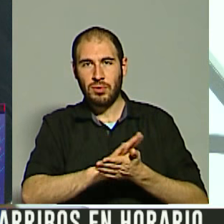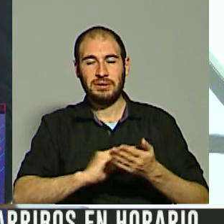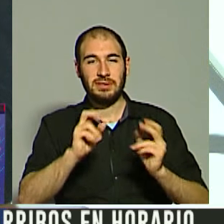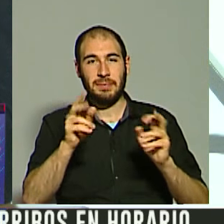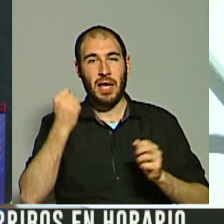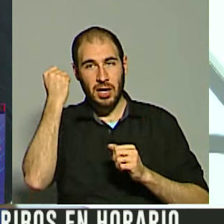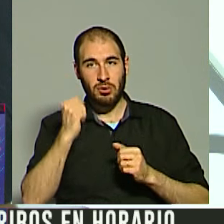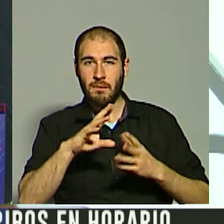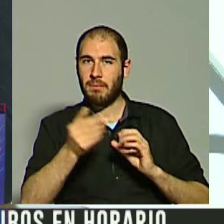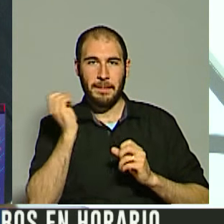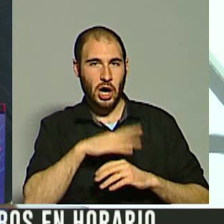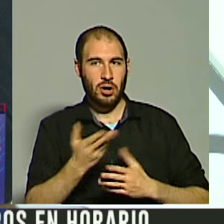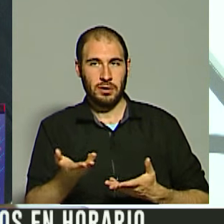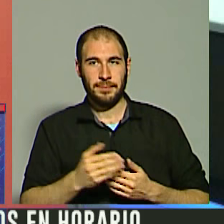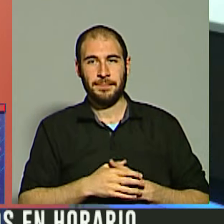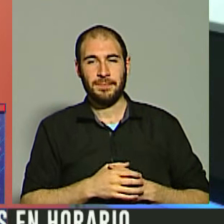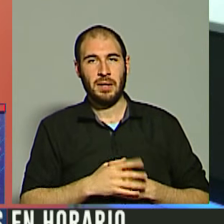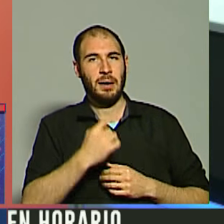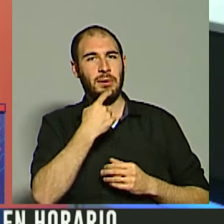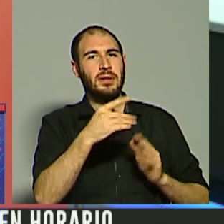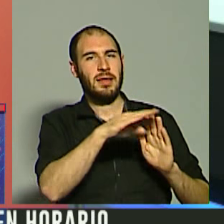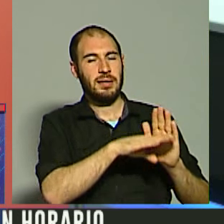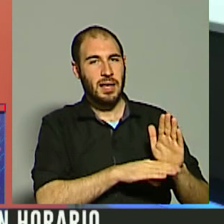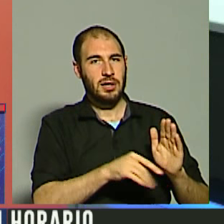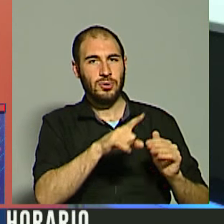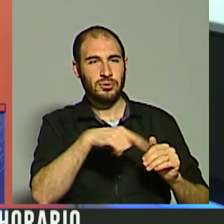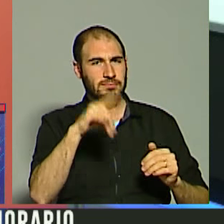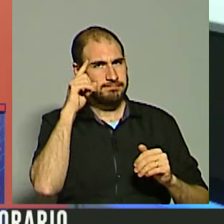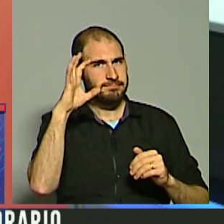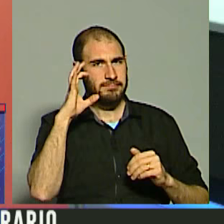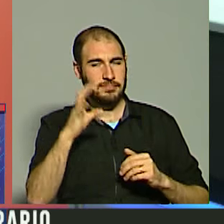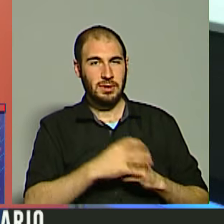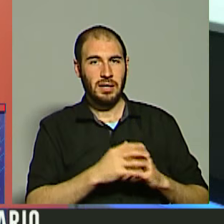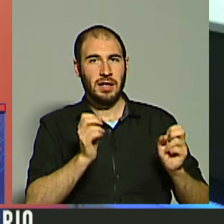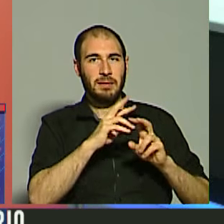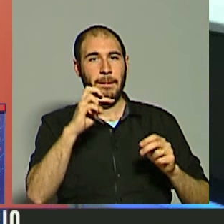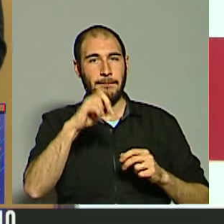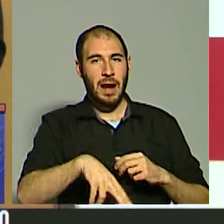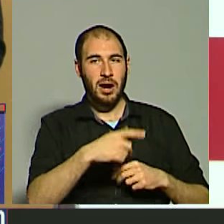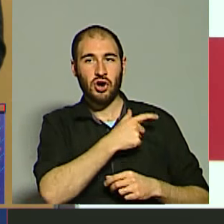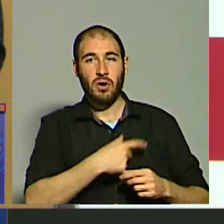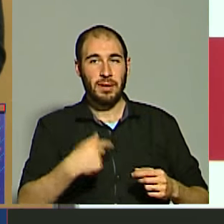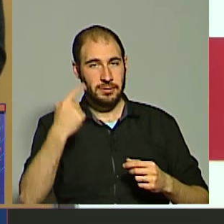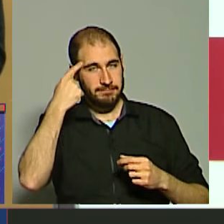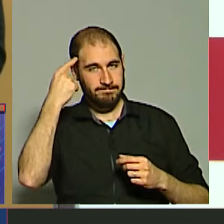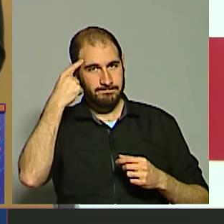económica y lo hizo de la mejor manera posible. ¿Qué detalles deberíamos de tener en cuenta en cuanto al plan que el gobierno